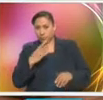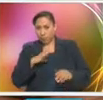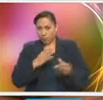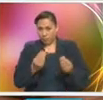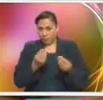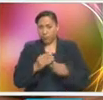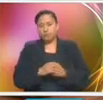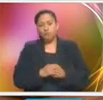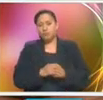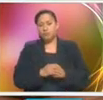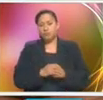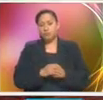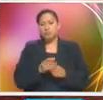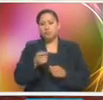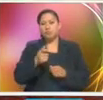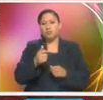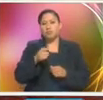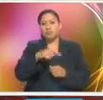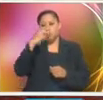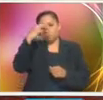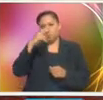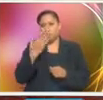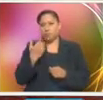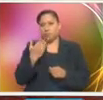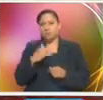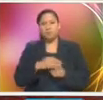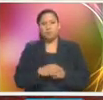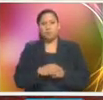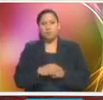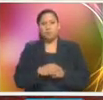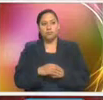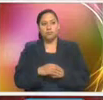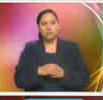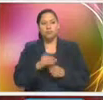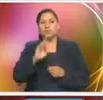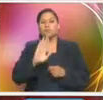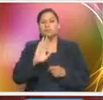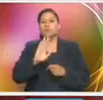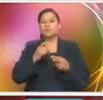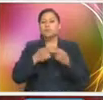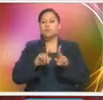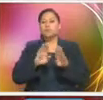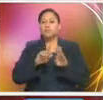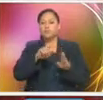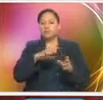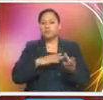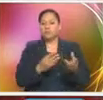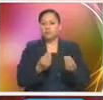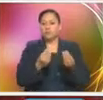muchos? No hay muchas razas en México. Está comenzando como un auge